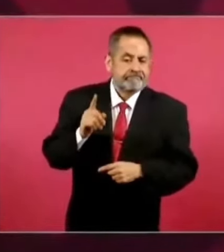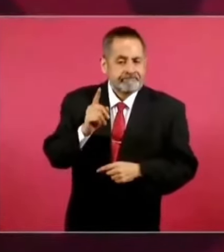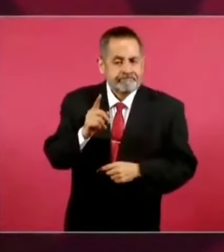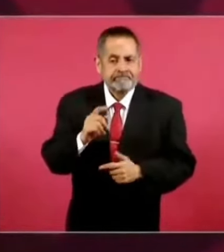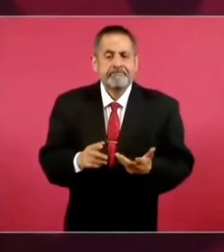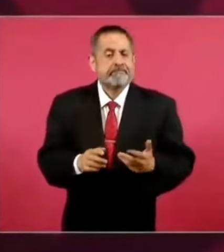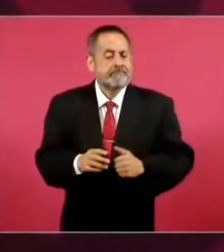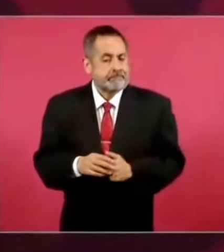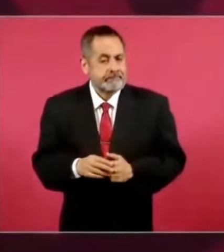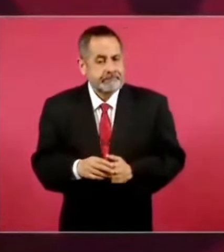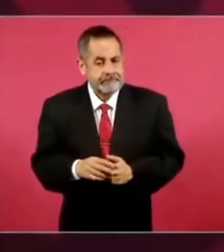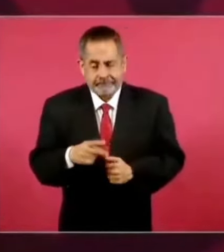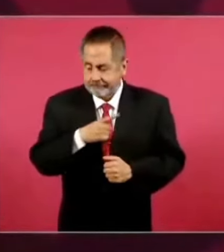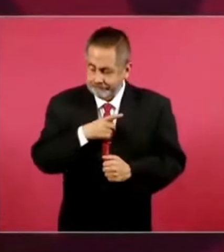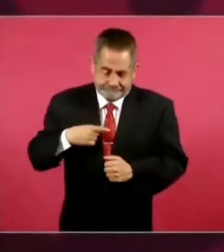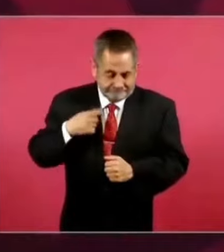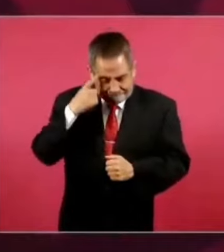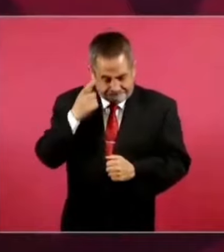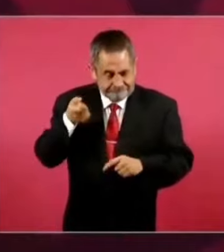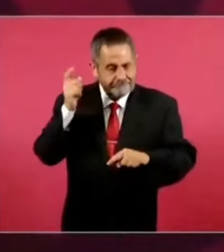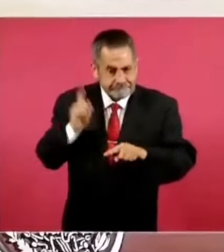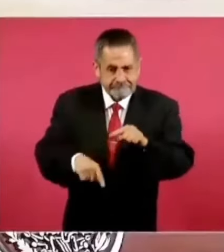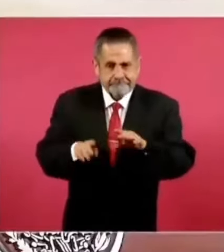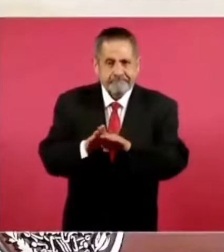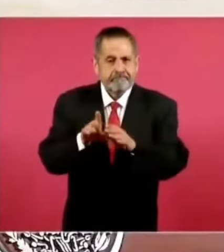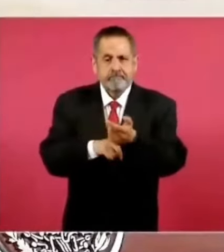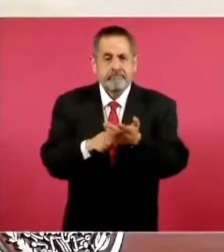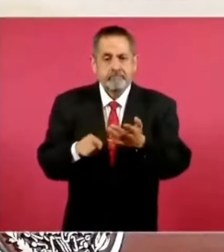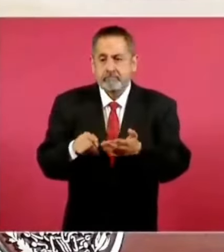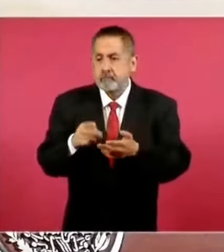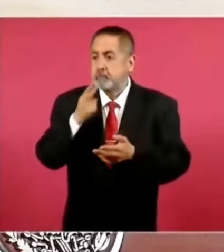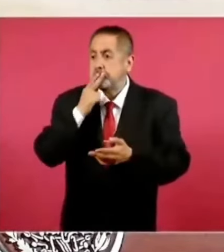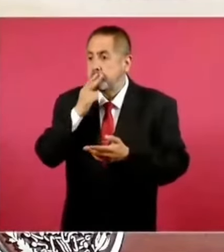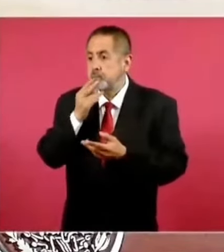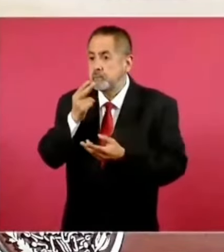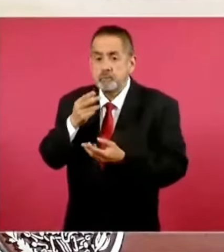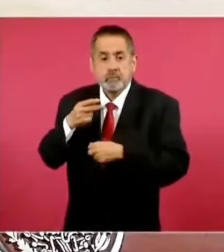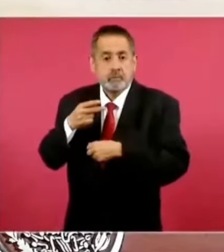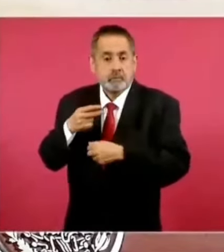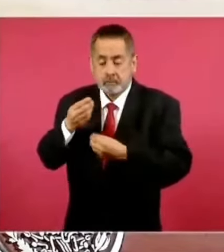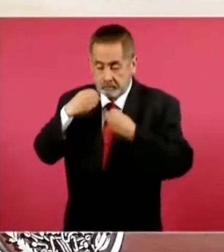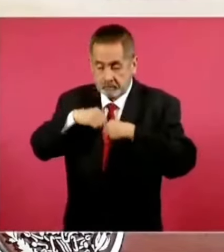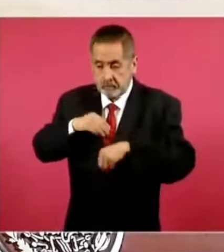Entonces tenemos que evitar que se incremente el consumo.